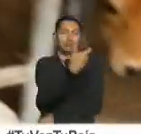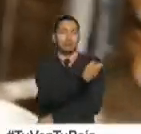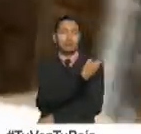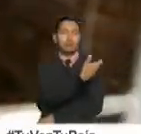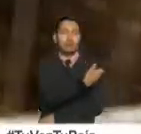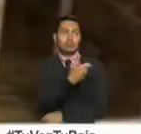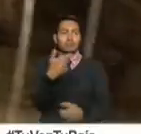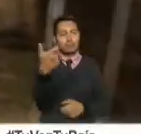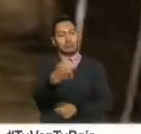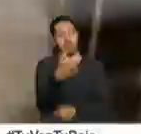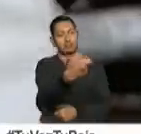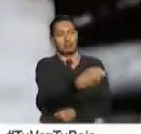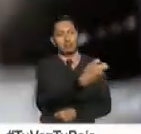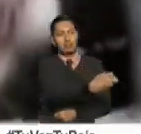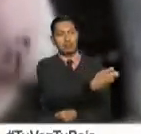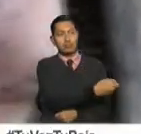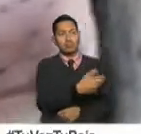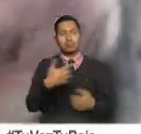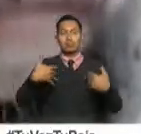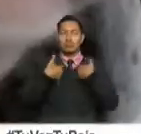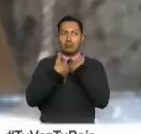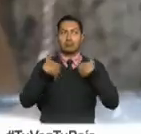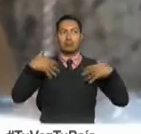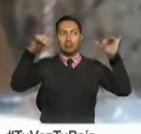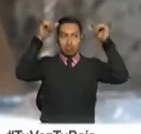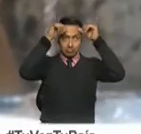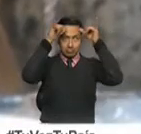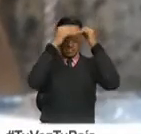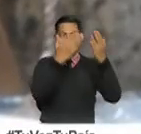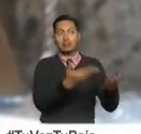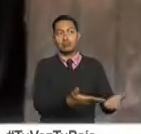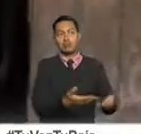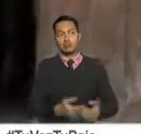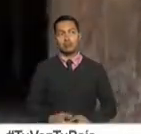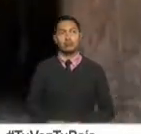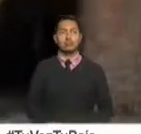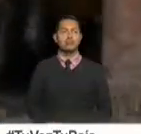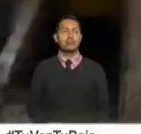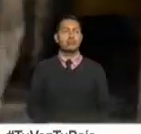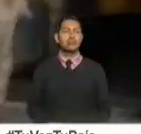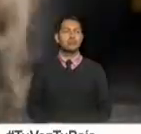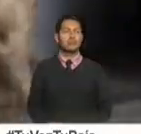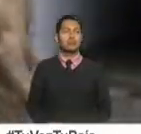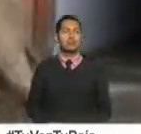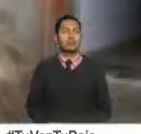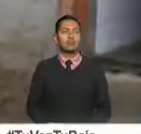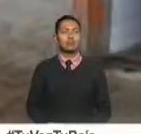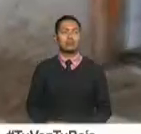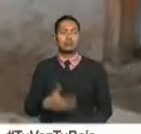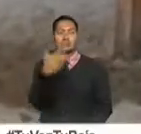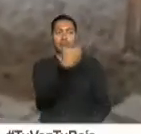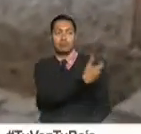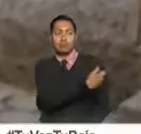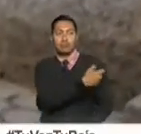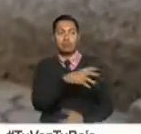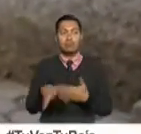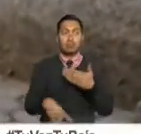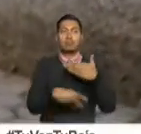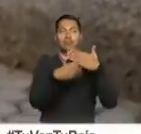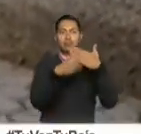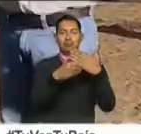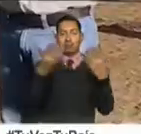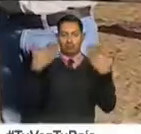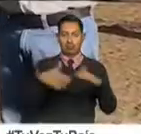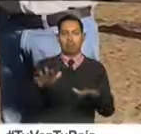antiaftosa, que ya están en el país para su aplicación en la primera fase de este año. Estas vacunas se suman a las que actualmente